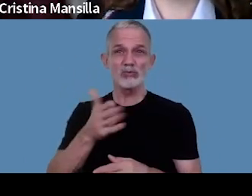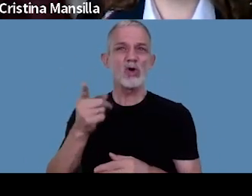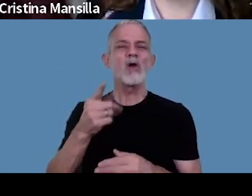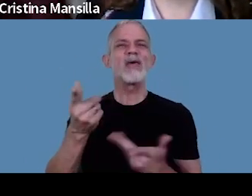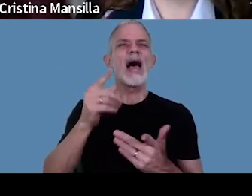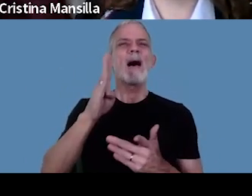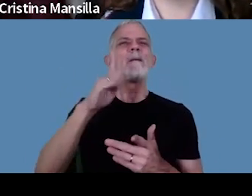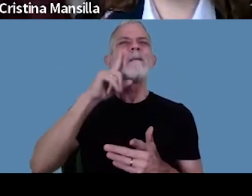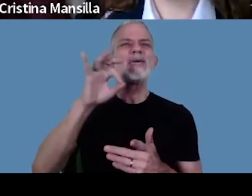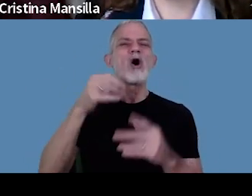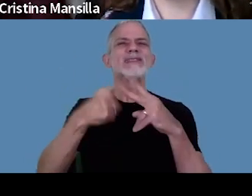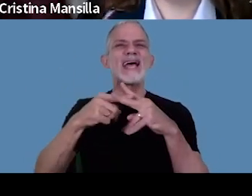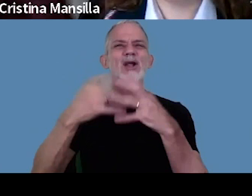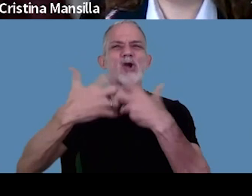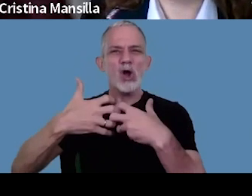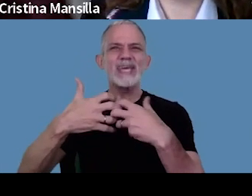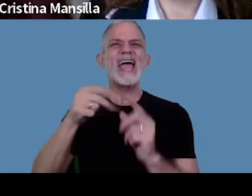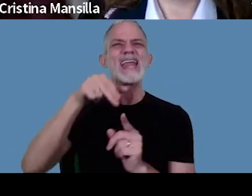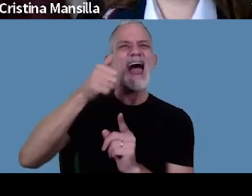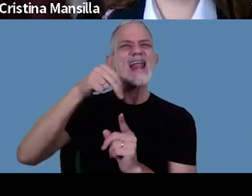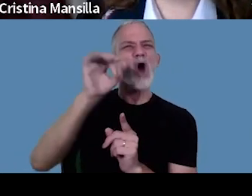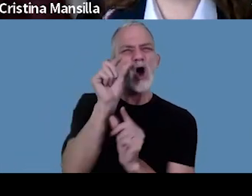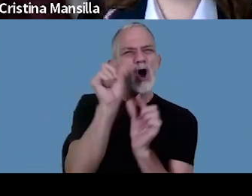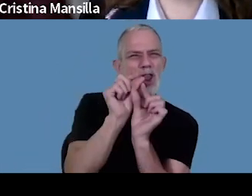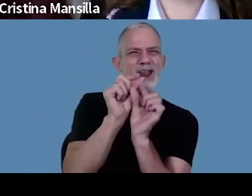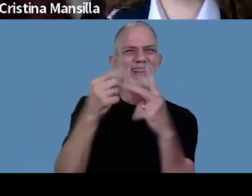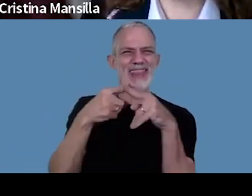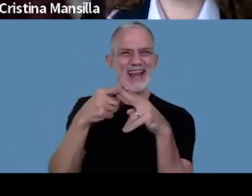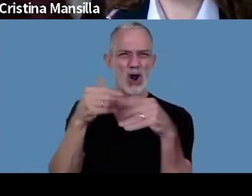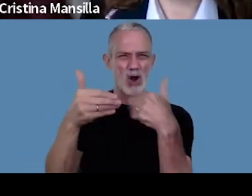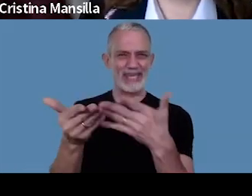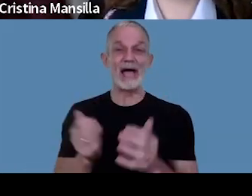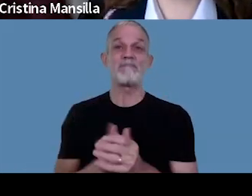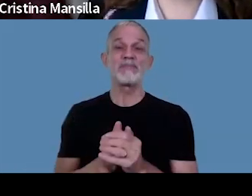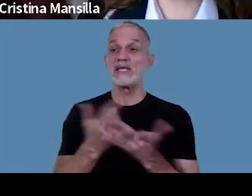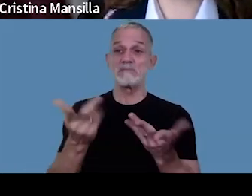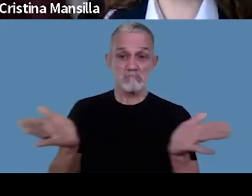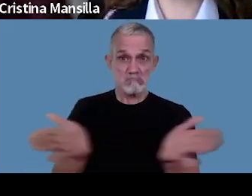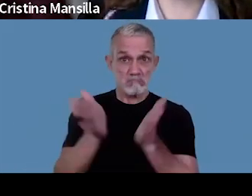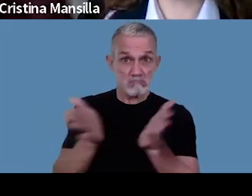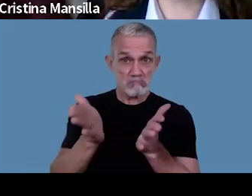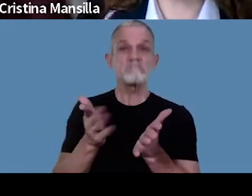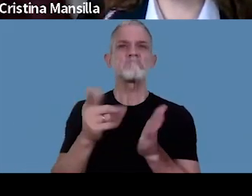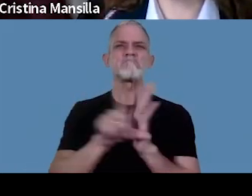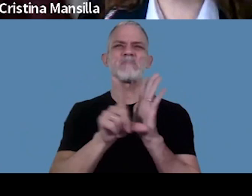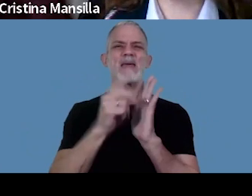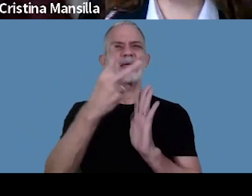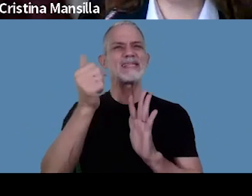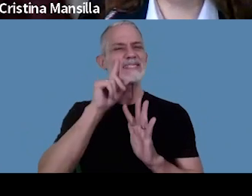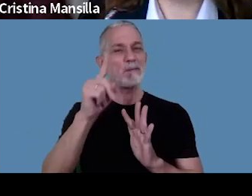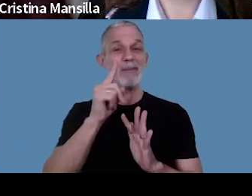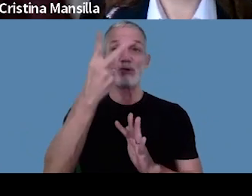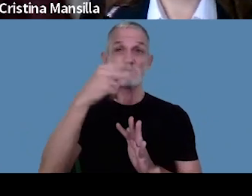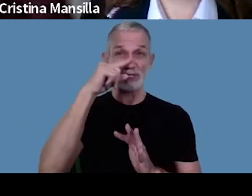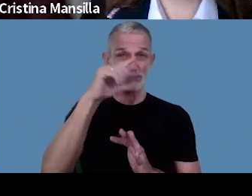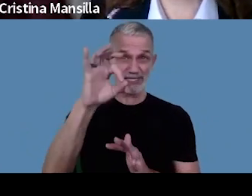biotecnología moderna y la nanotecnología. Este régimen de promoción nació con la ley